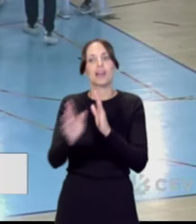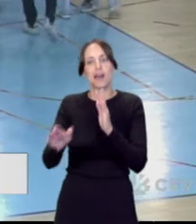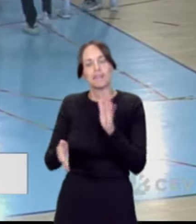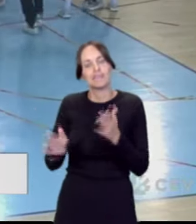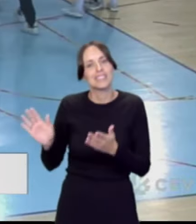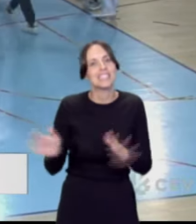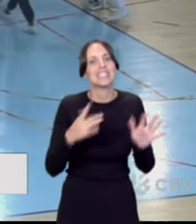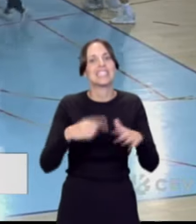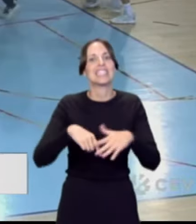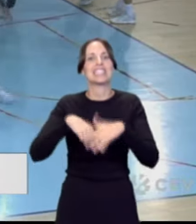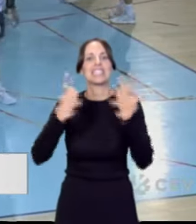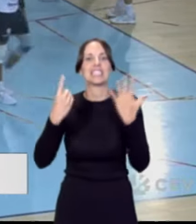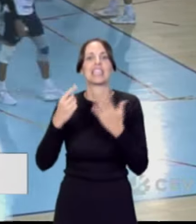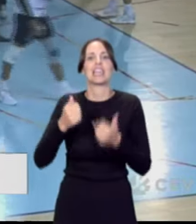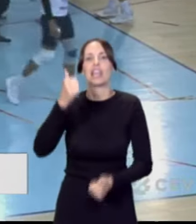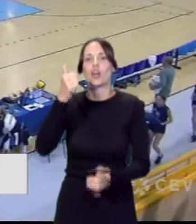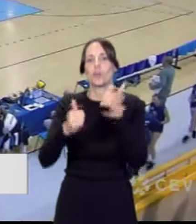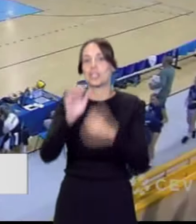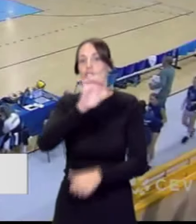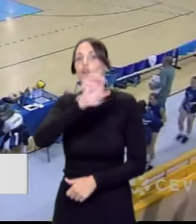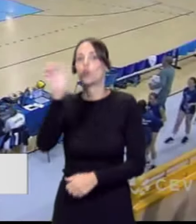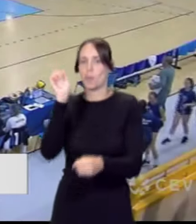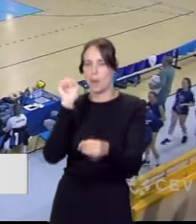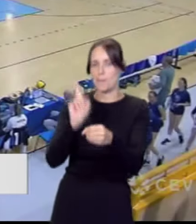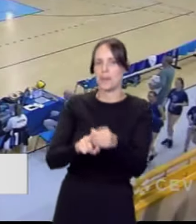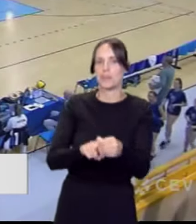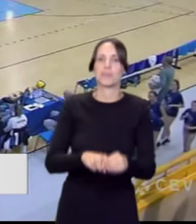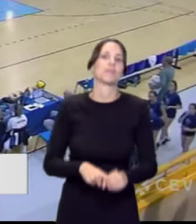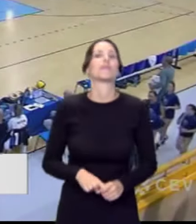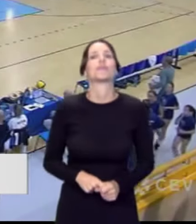en la competición continental.